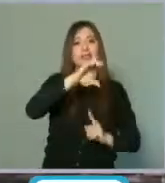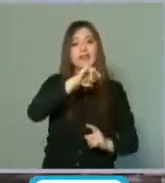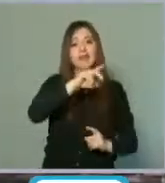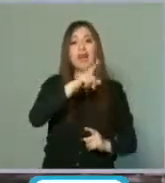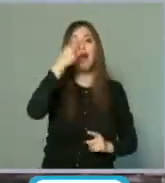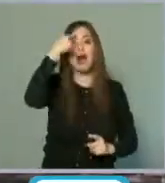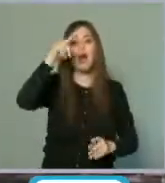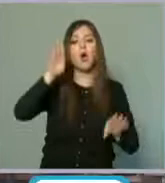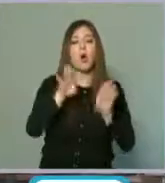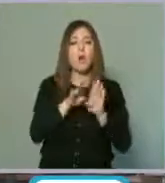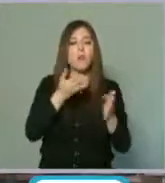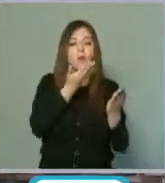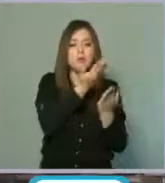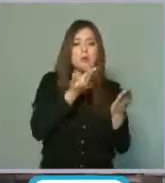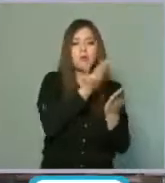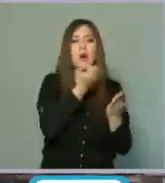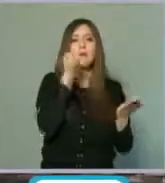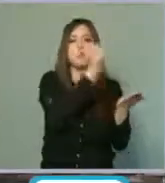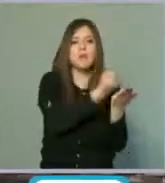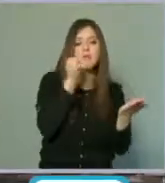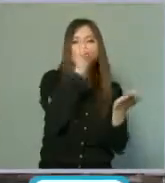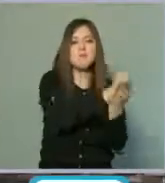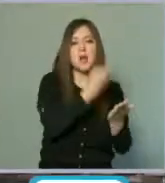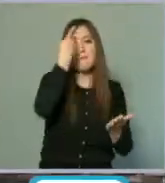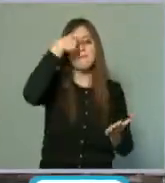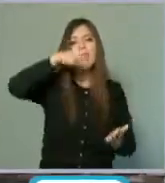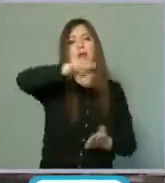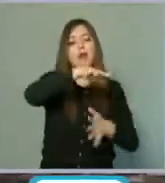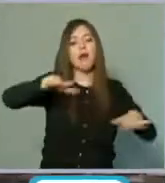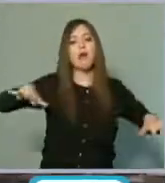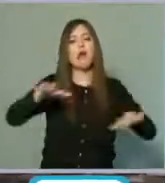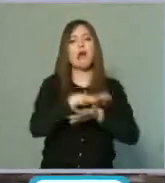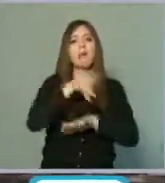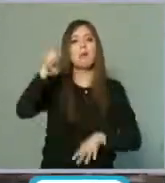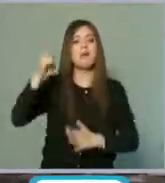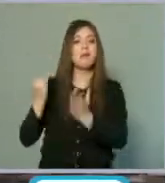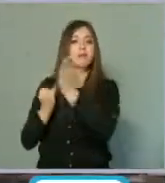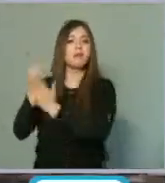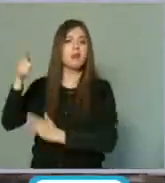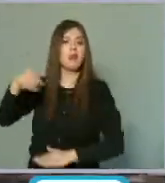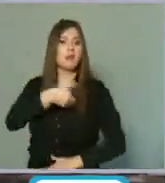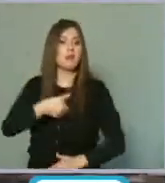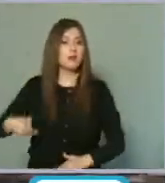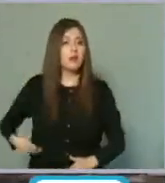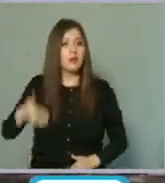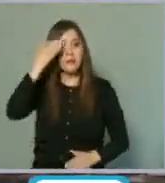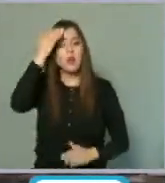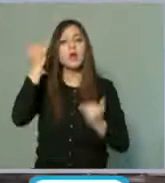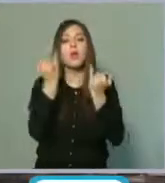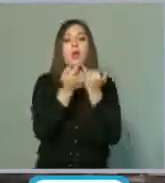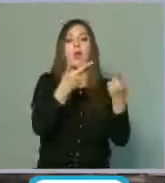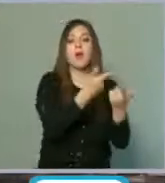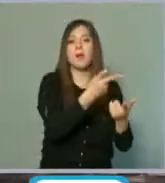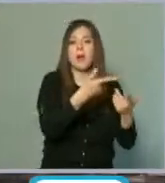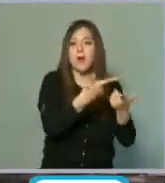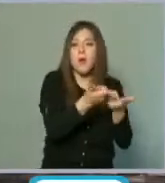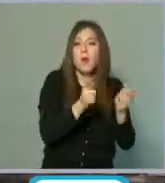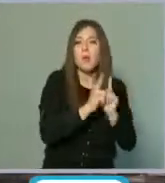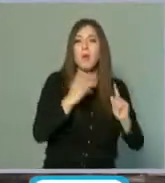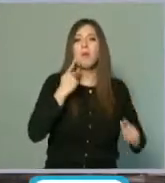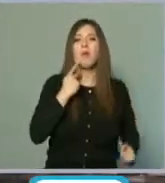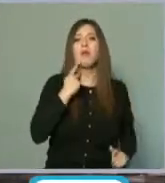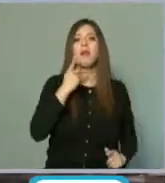estas medidas y presionando para que se revierta la decisión tomada por Donald Trump, además de que también el Partido Demócrata está, pues bueno, ha